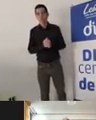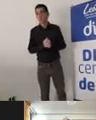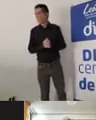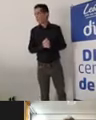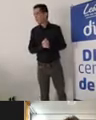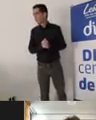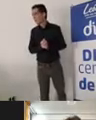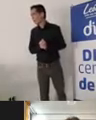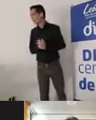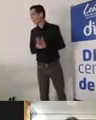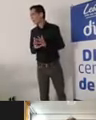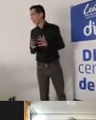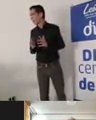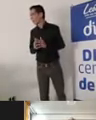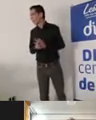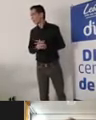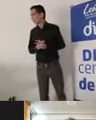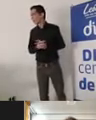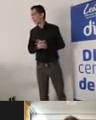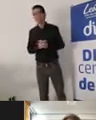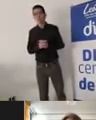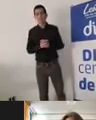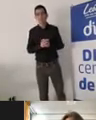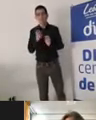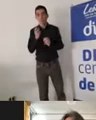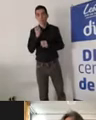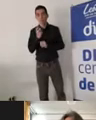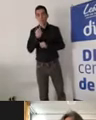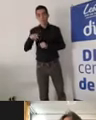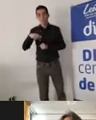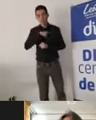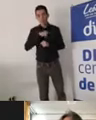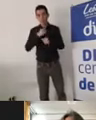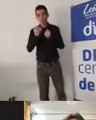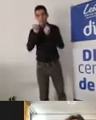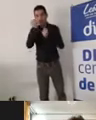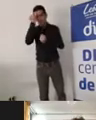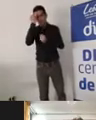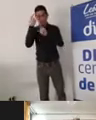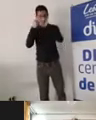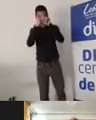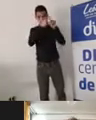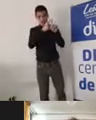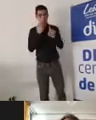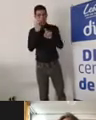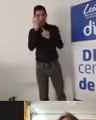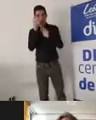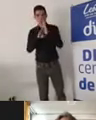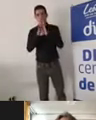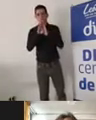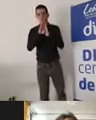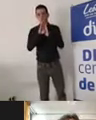uno en su diferencia, para poder sacar adelante un montón de iniciativas y de cambios que requiere la sociedad. Y eso